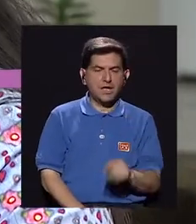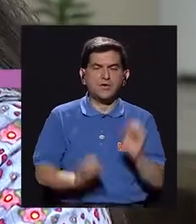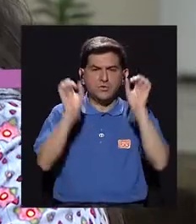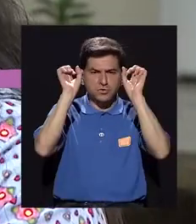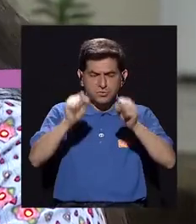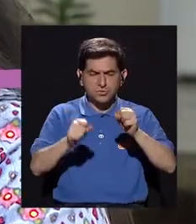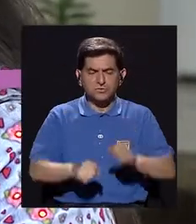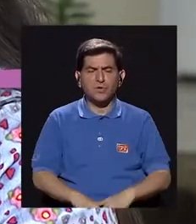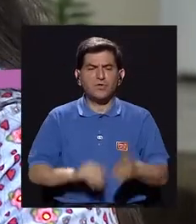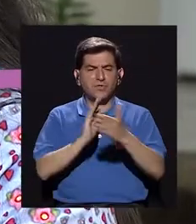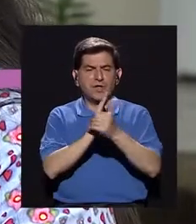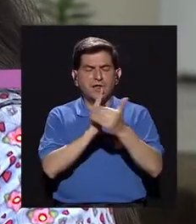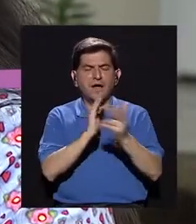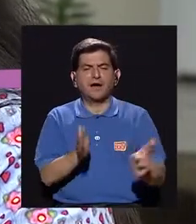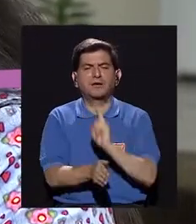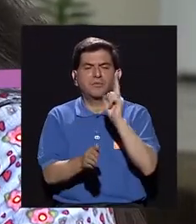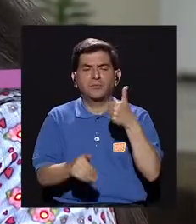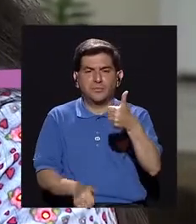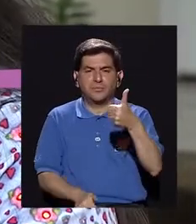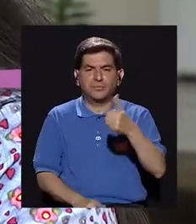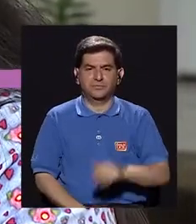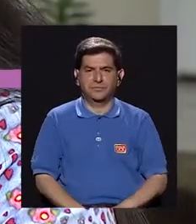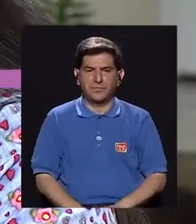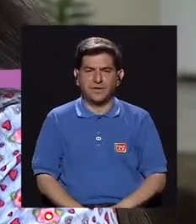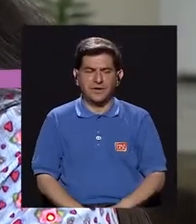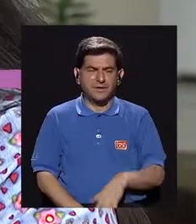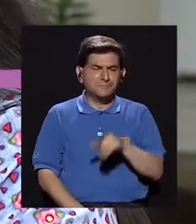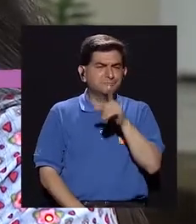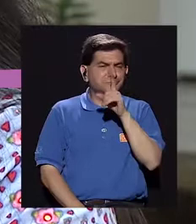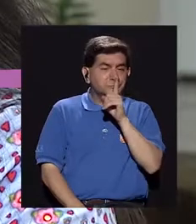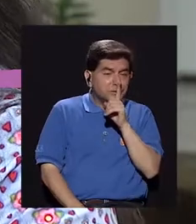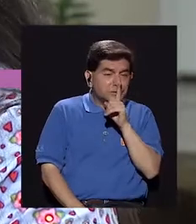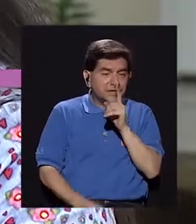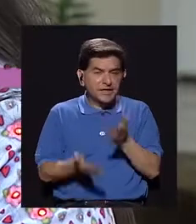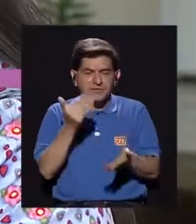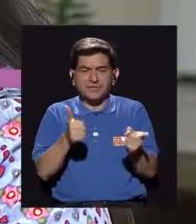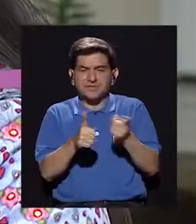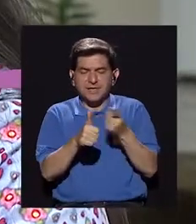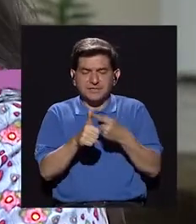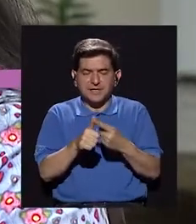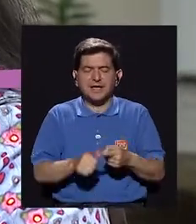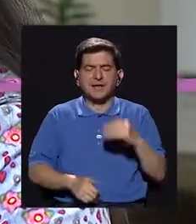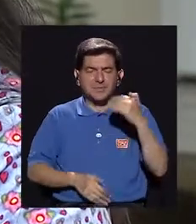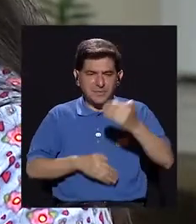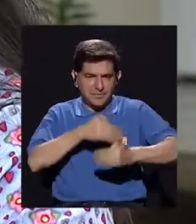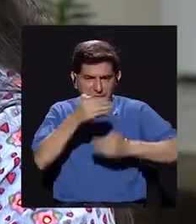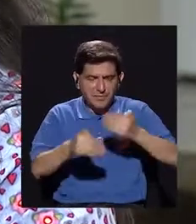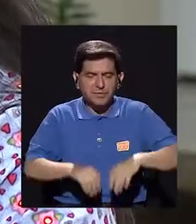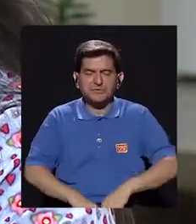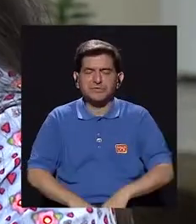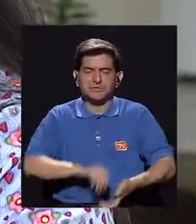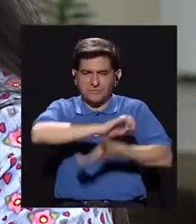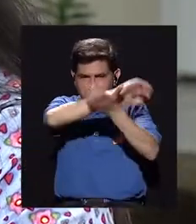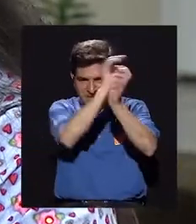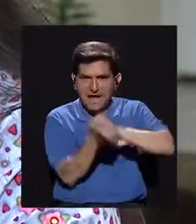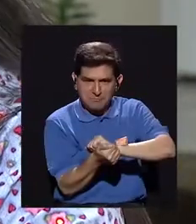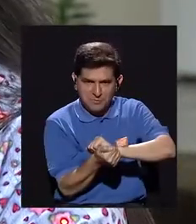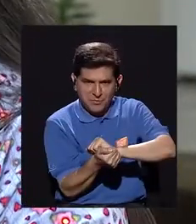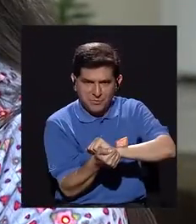a encauzar sus habilidades. Entonces yo creo que el silencio es el primer paso a